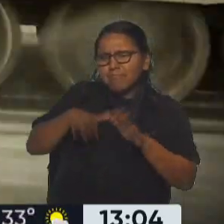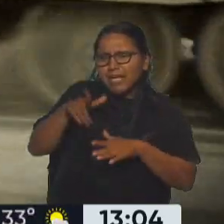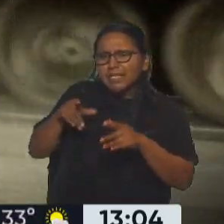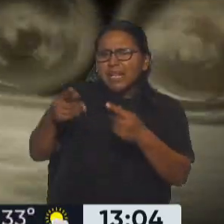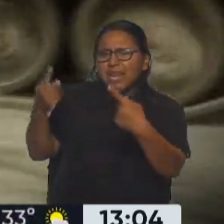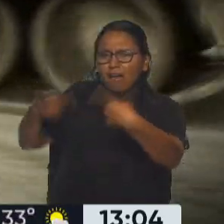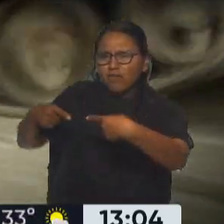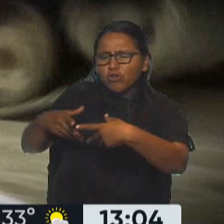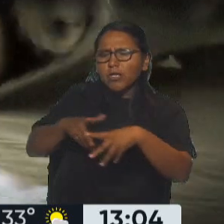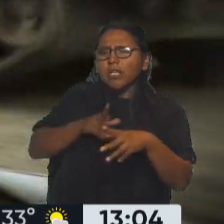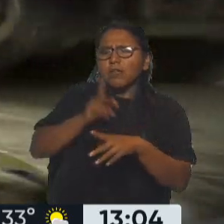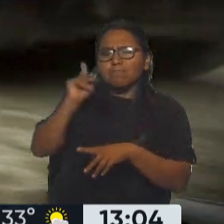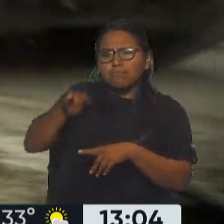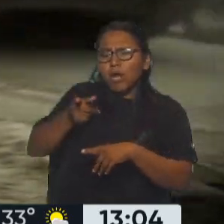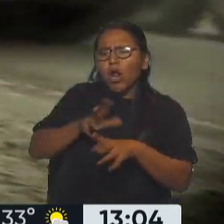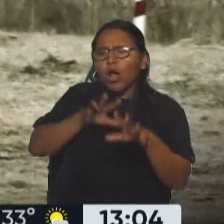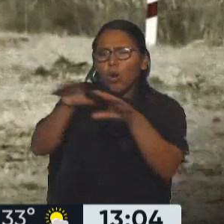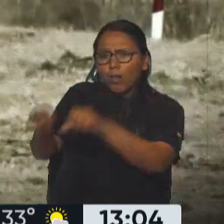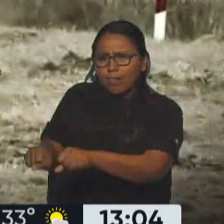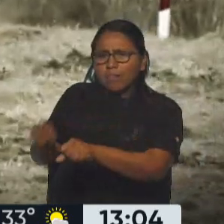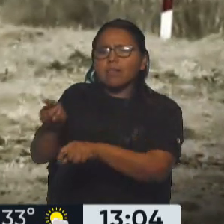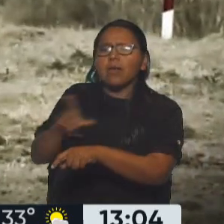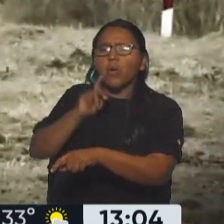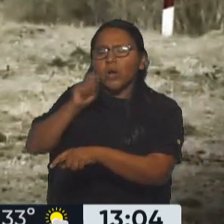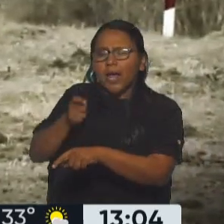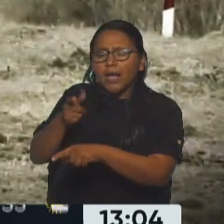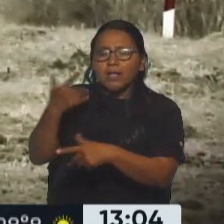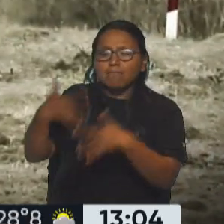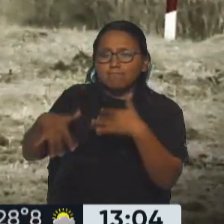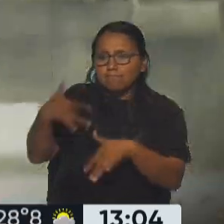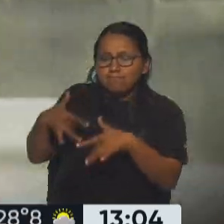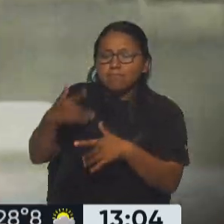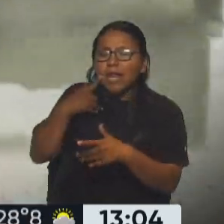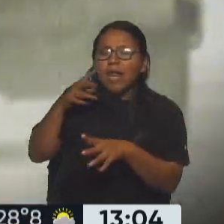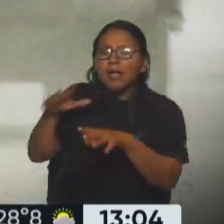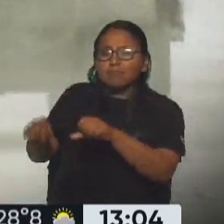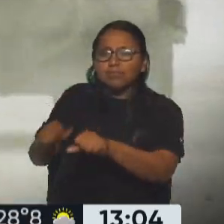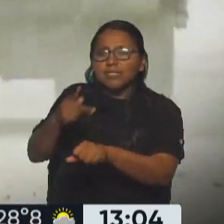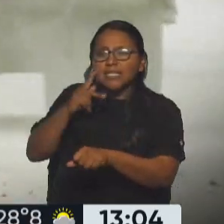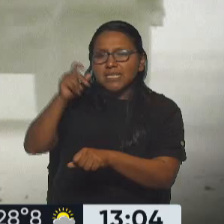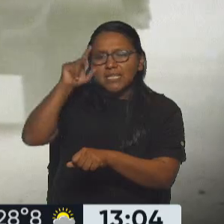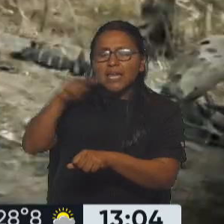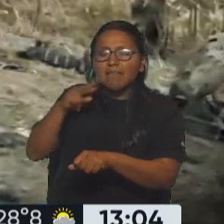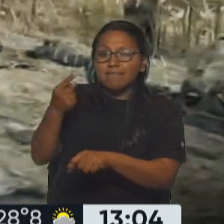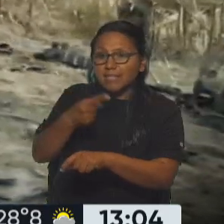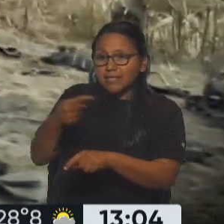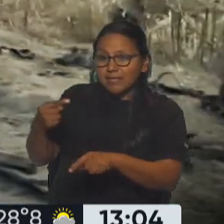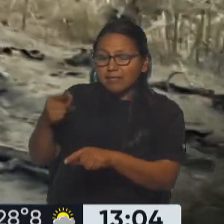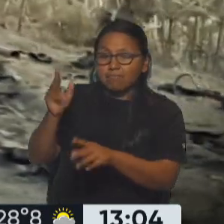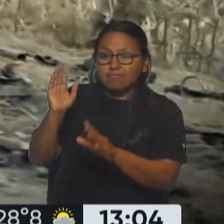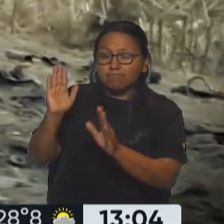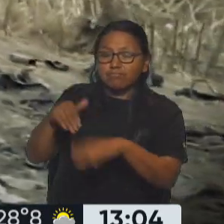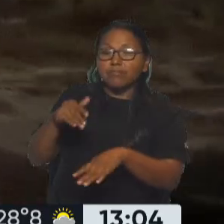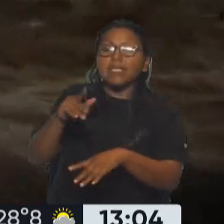frontera, y ordenara la invasión de Ucrania, esperando una campaña relámpago que le permitiera tomar Kiev en pocas semanas, derribar a